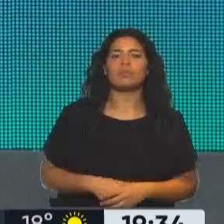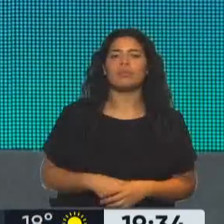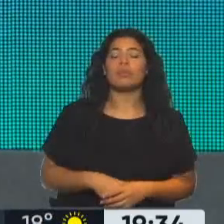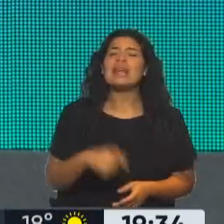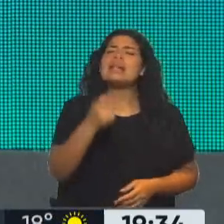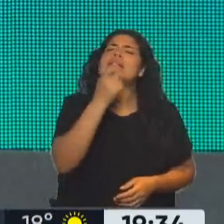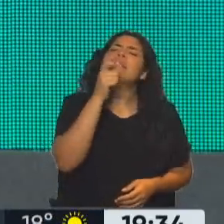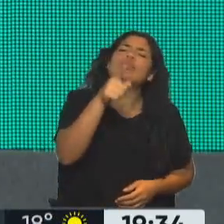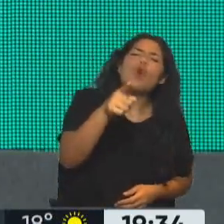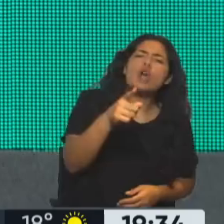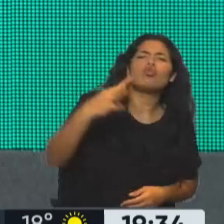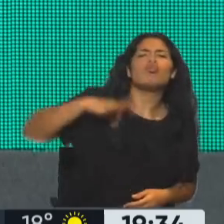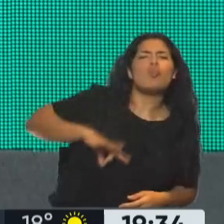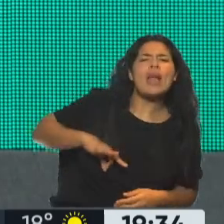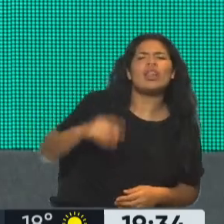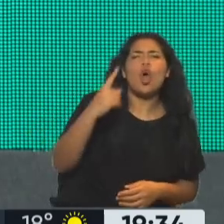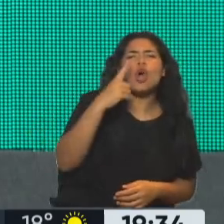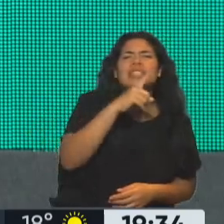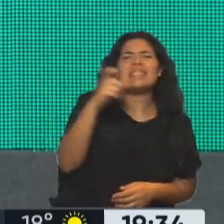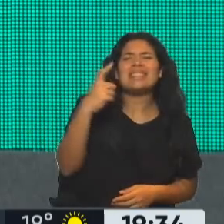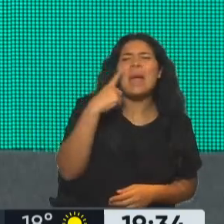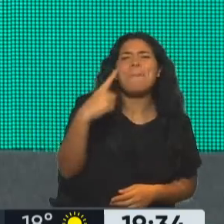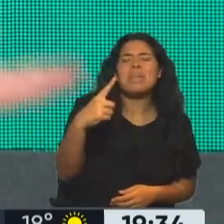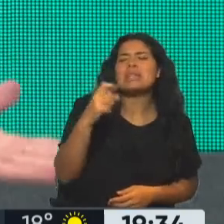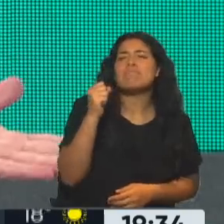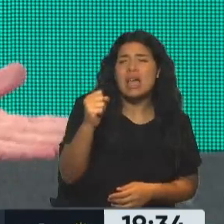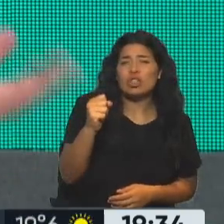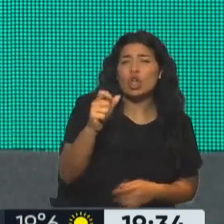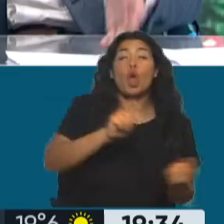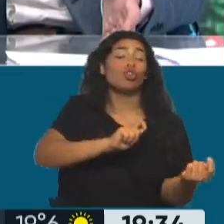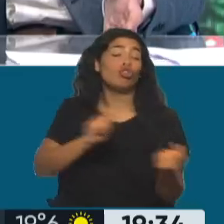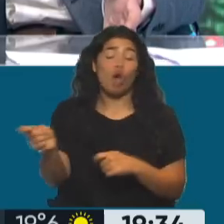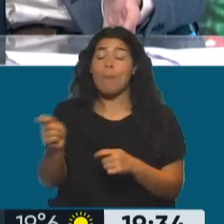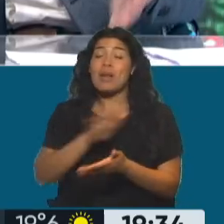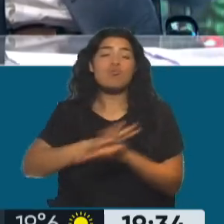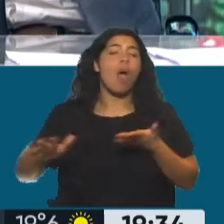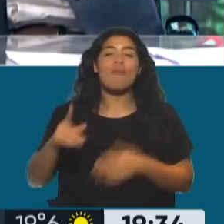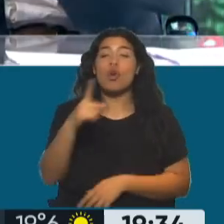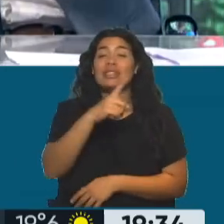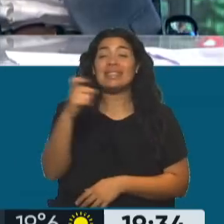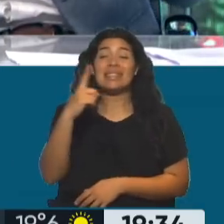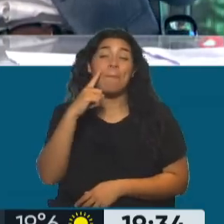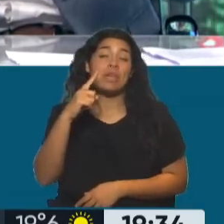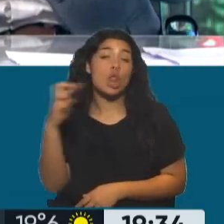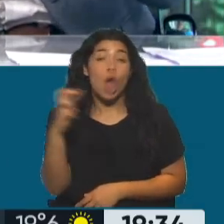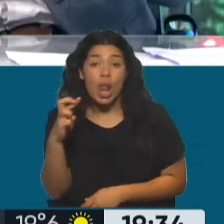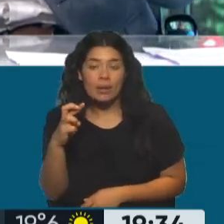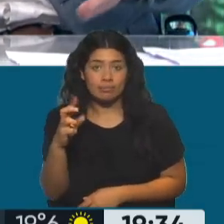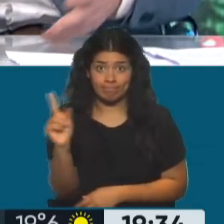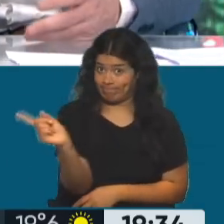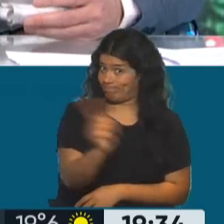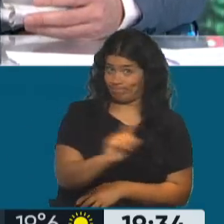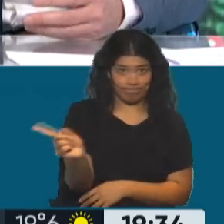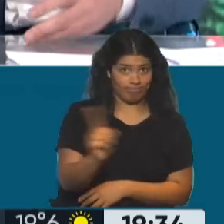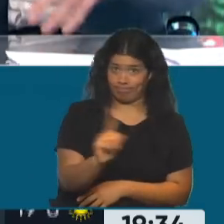ganás 100.000 pesos, no vas a cobrar 100.000 dólares. Obvio que no. Bueno, justamente por el tipo de cambio. Nosotros hicimos una serie de